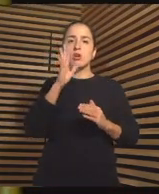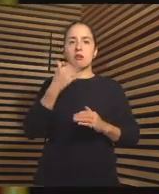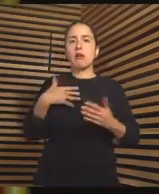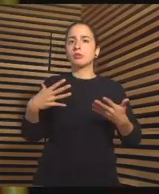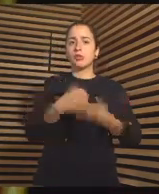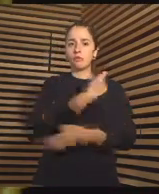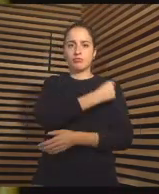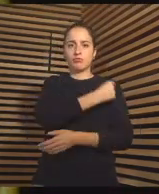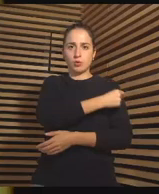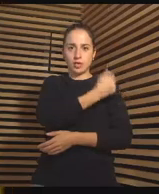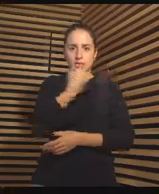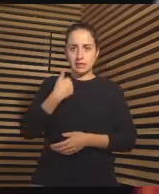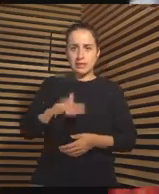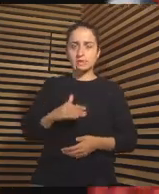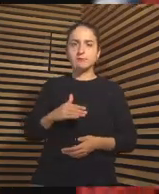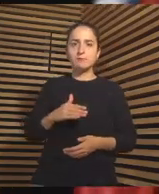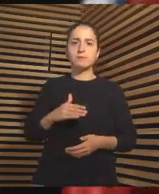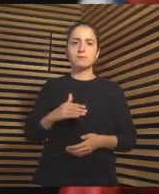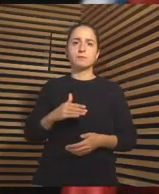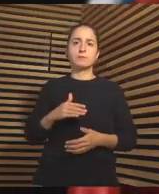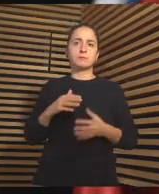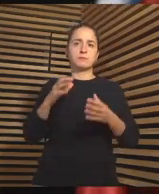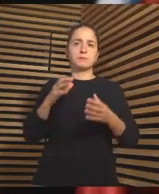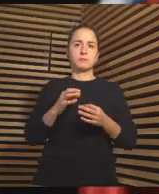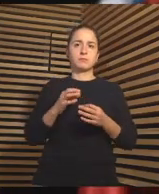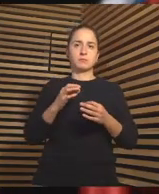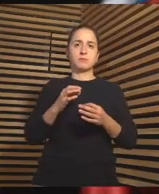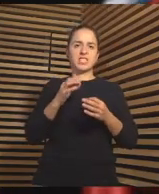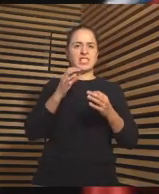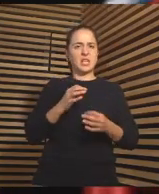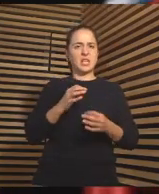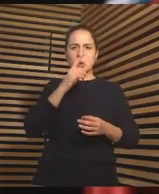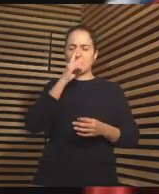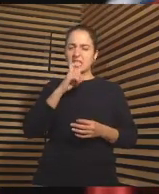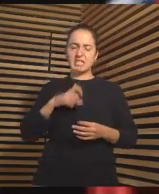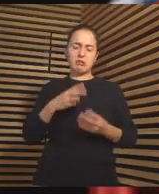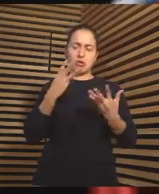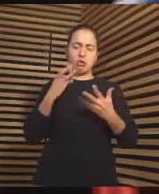Es más que previsible que acabemos el año por encima del 80%.